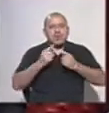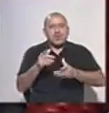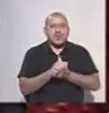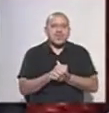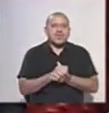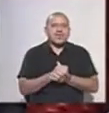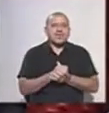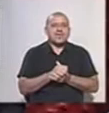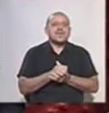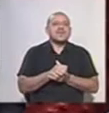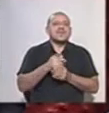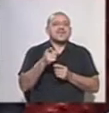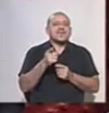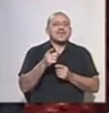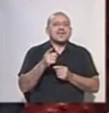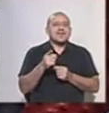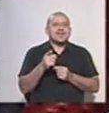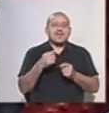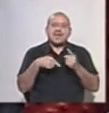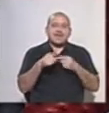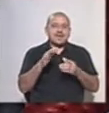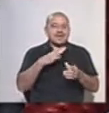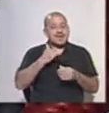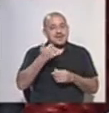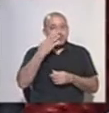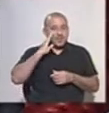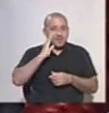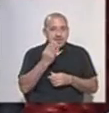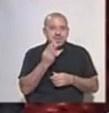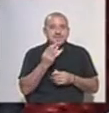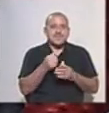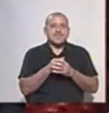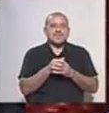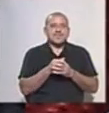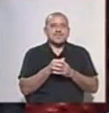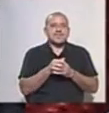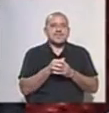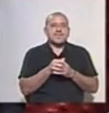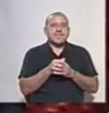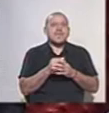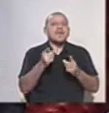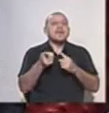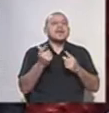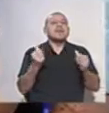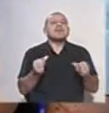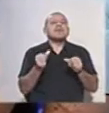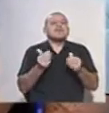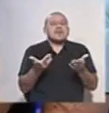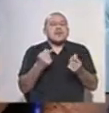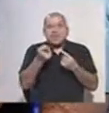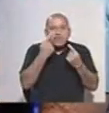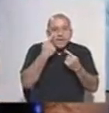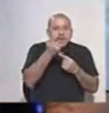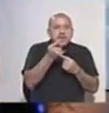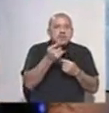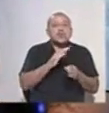Ahí se fueron curtiendo la piel, ¿no? Según ese tipo de anécdota. Ese todo tipo... esto va a estar en el espectáculo. ¿Qué va a ver la gente que vaya a ver